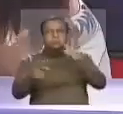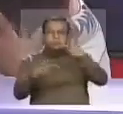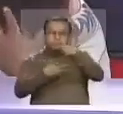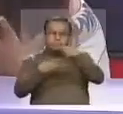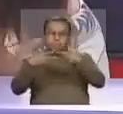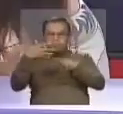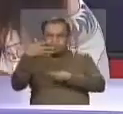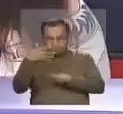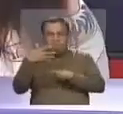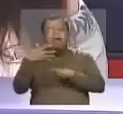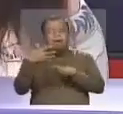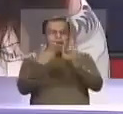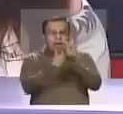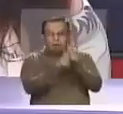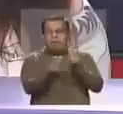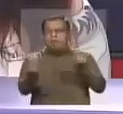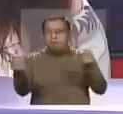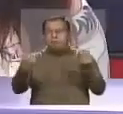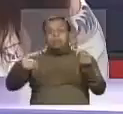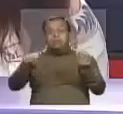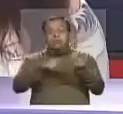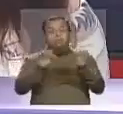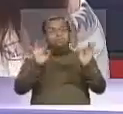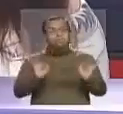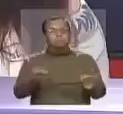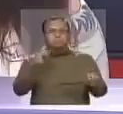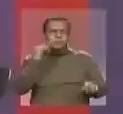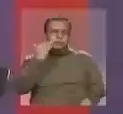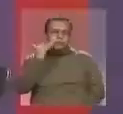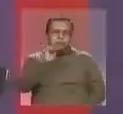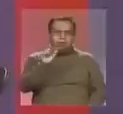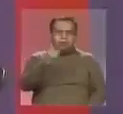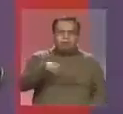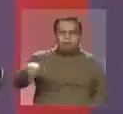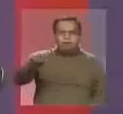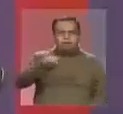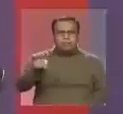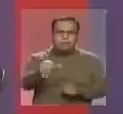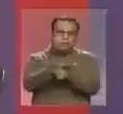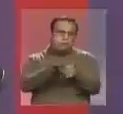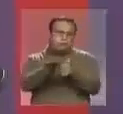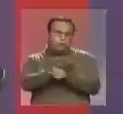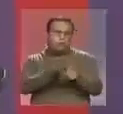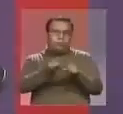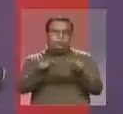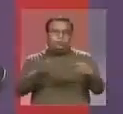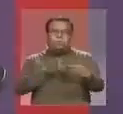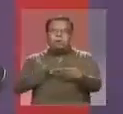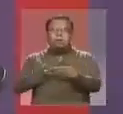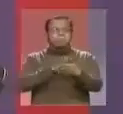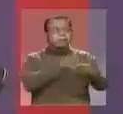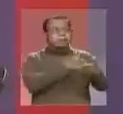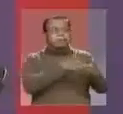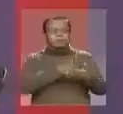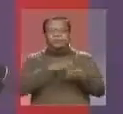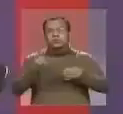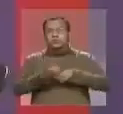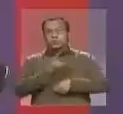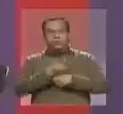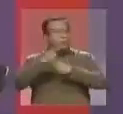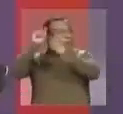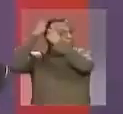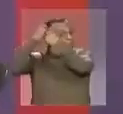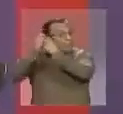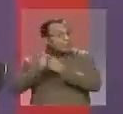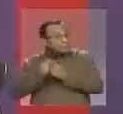ciertas hasta categorías físicas. Por ejemplo, a las mujeres negras en muchas ocasiones les limitan el uso de